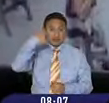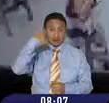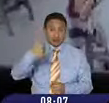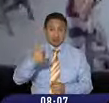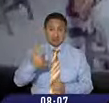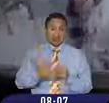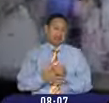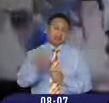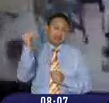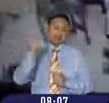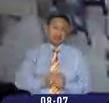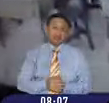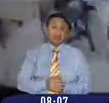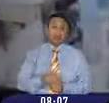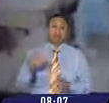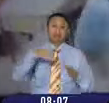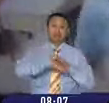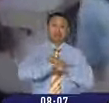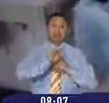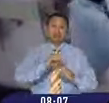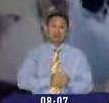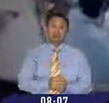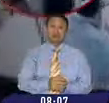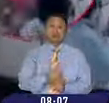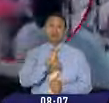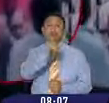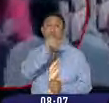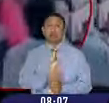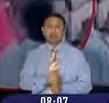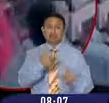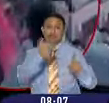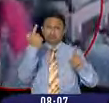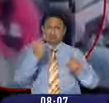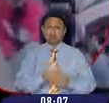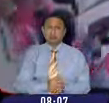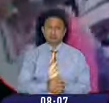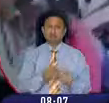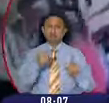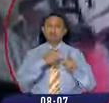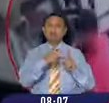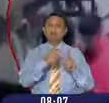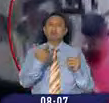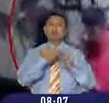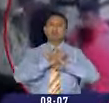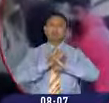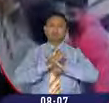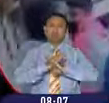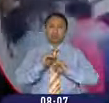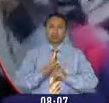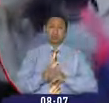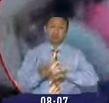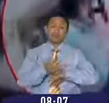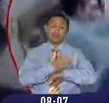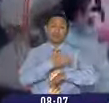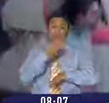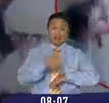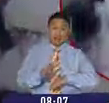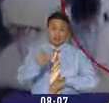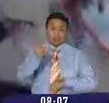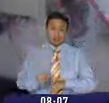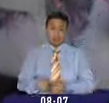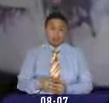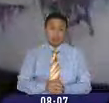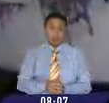y sale. Vuelve a ingresar y dispara contra una de las personas. La víctima trata de defenderse, pero ya había recibido, según los